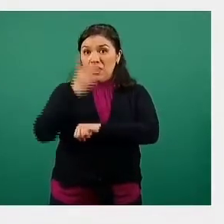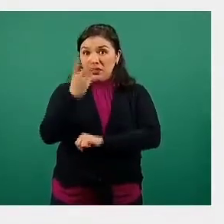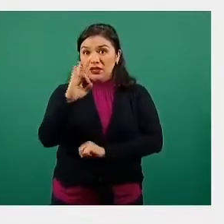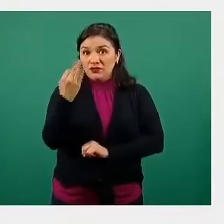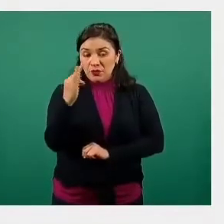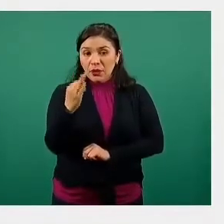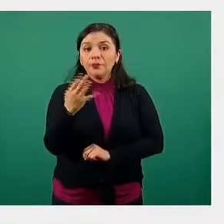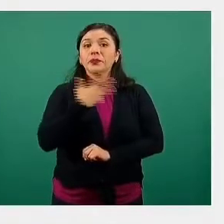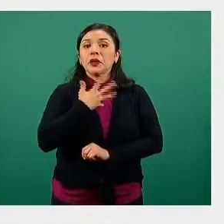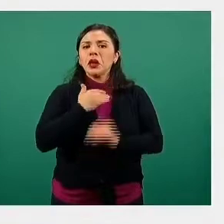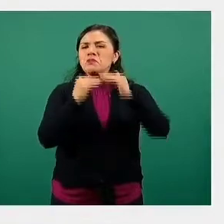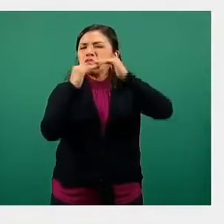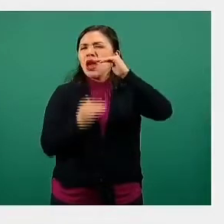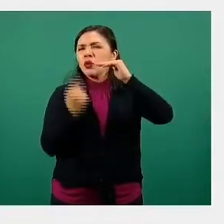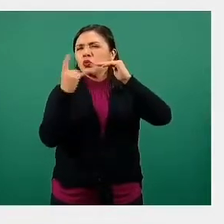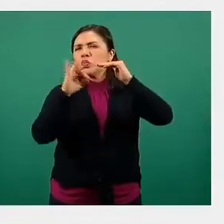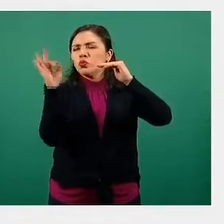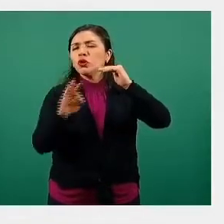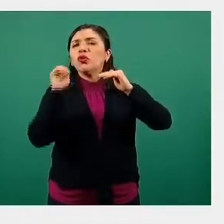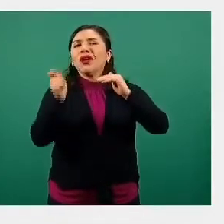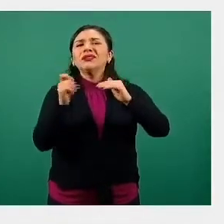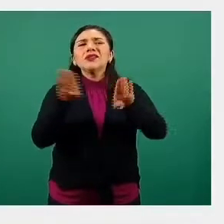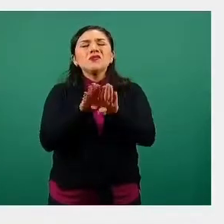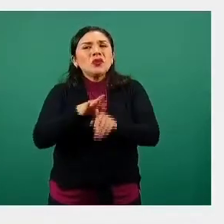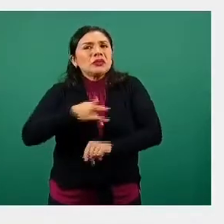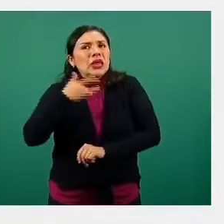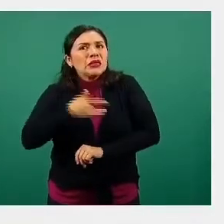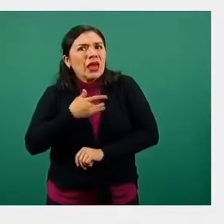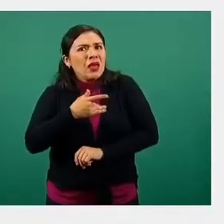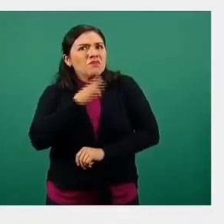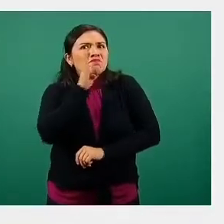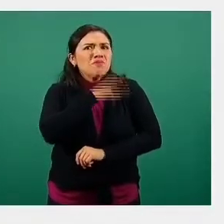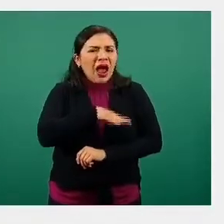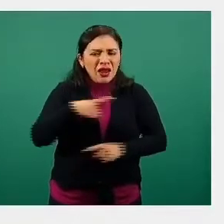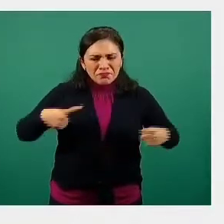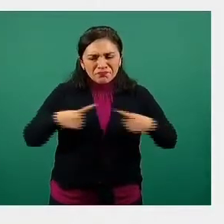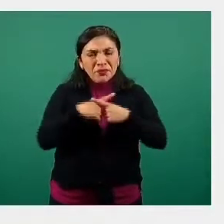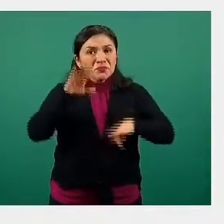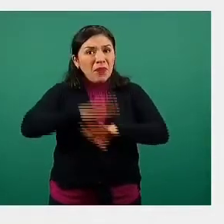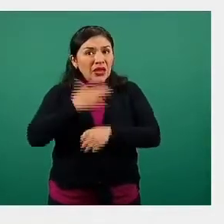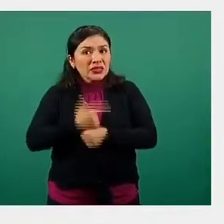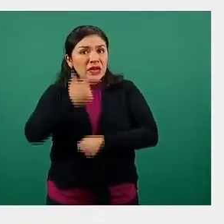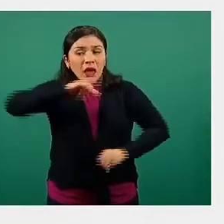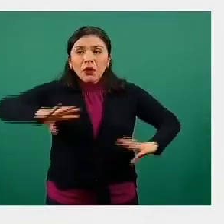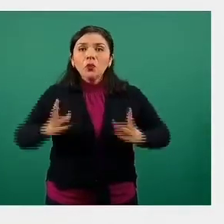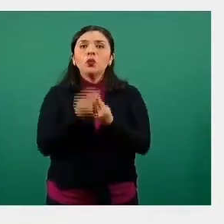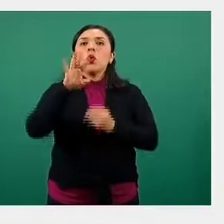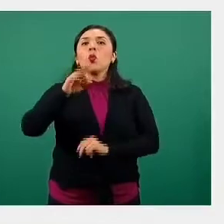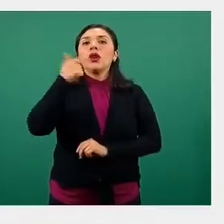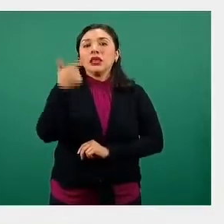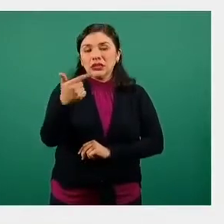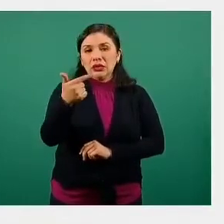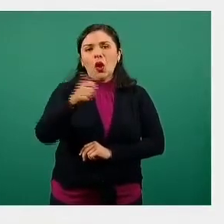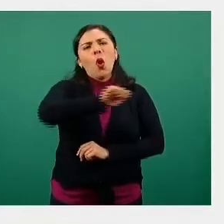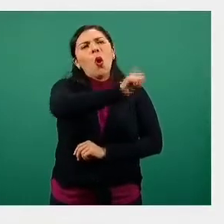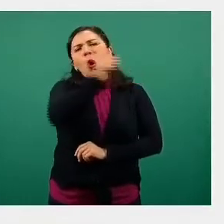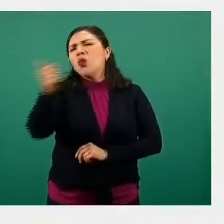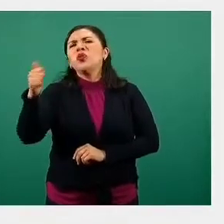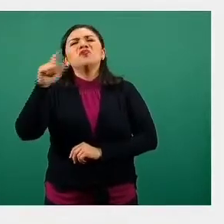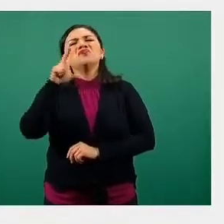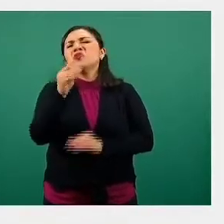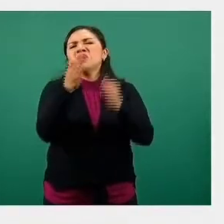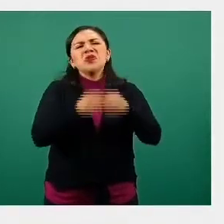y menos del 1% son casos de consideración, son 47 los que suman, todos los demás son